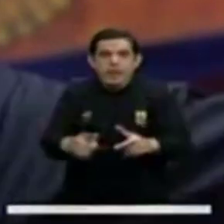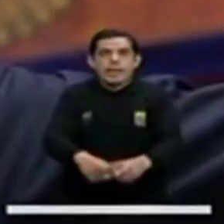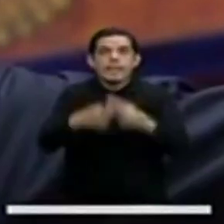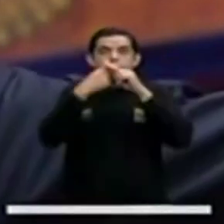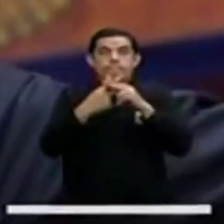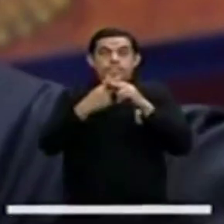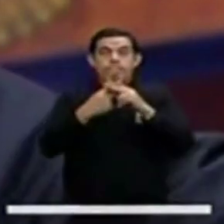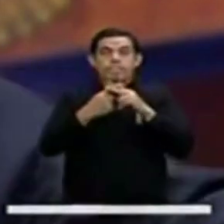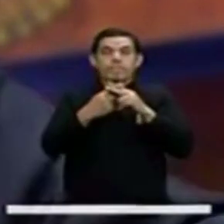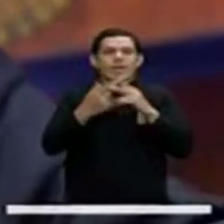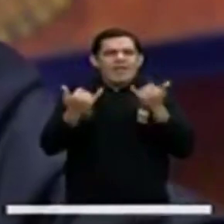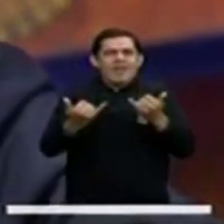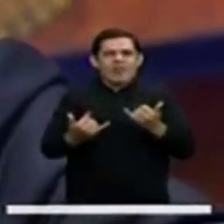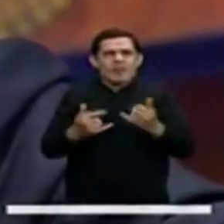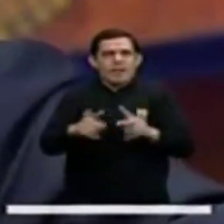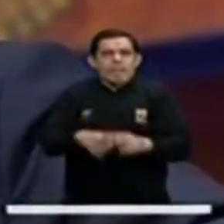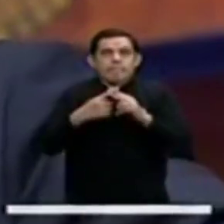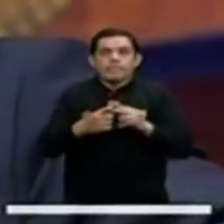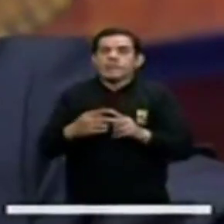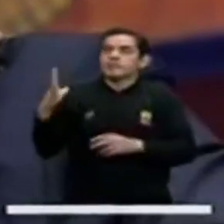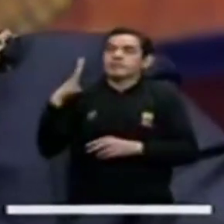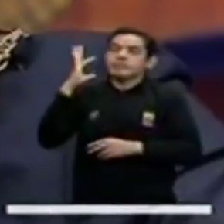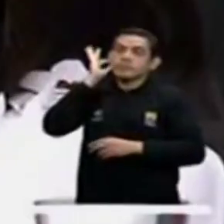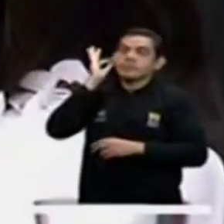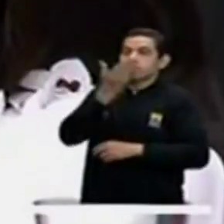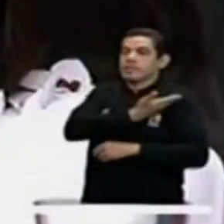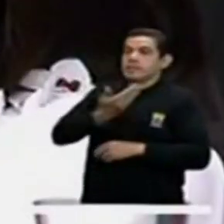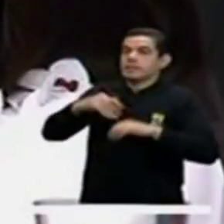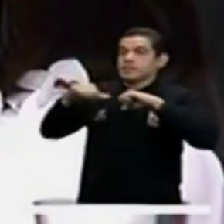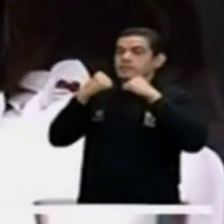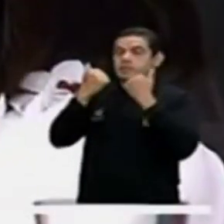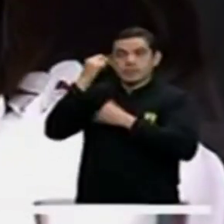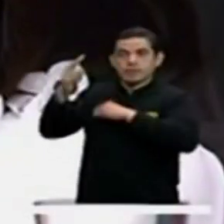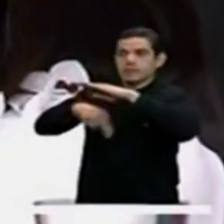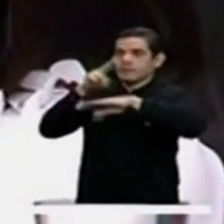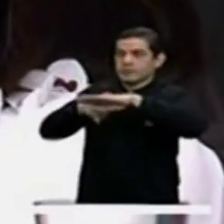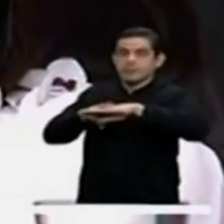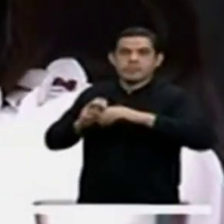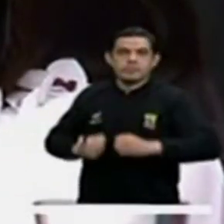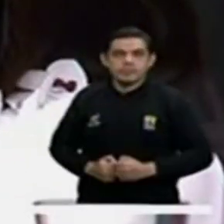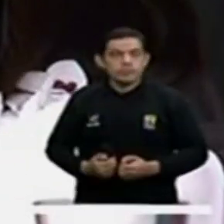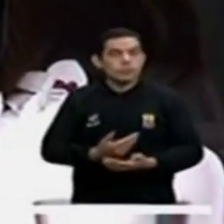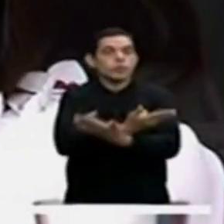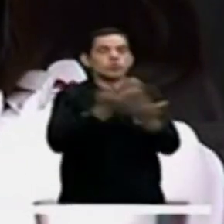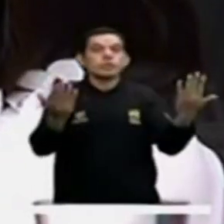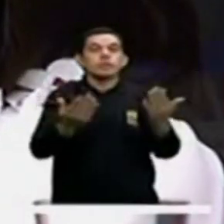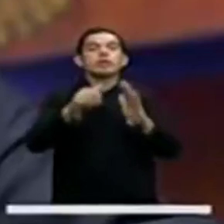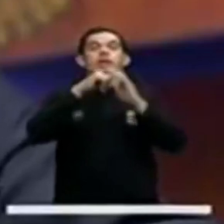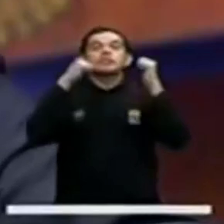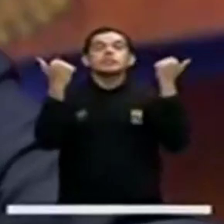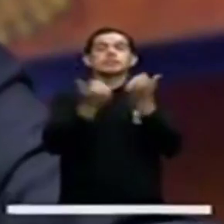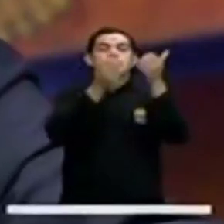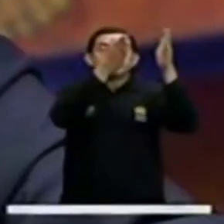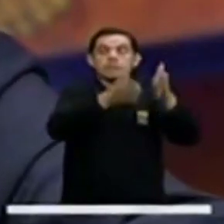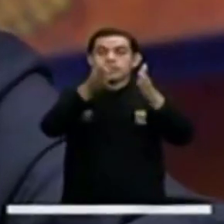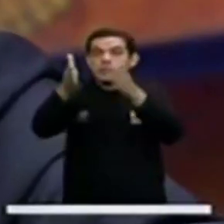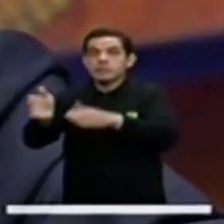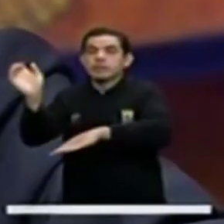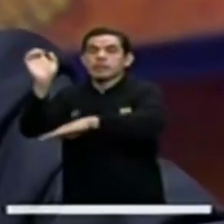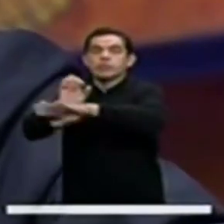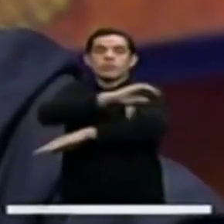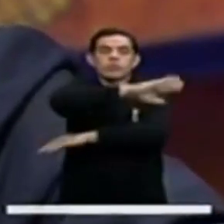mismo instante, señora Presidenta de la Asamblea Nacional, honorables asambleístas